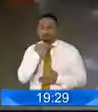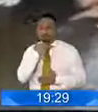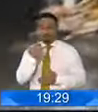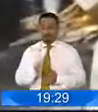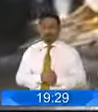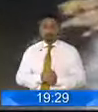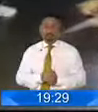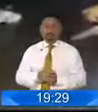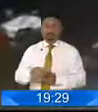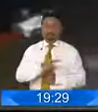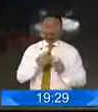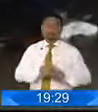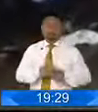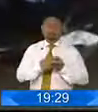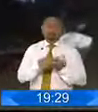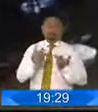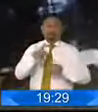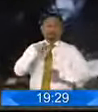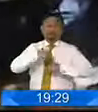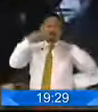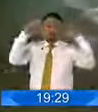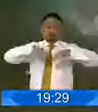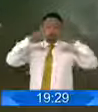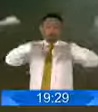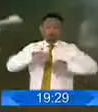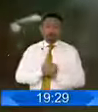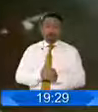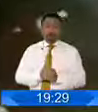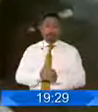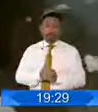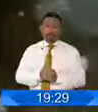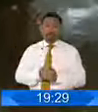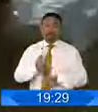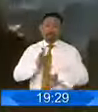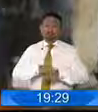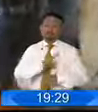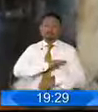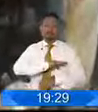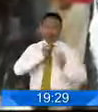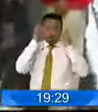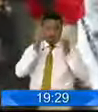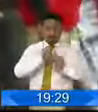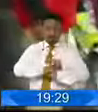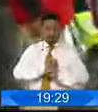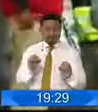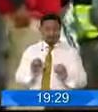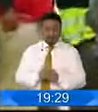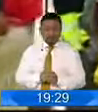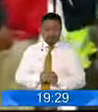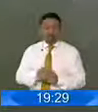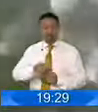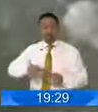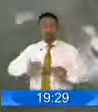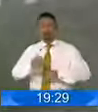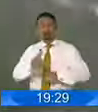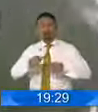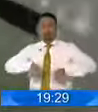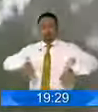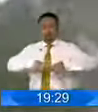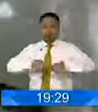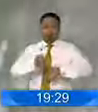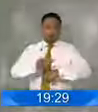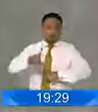estos cuadros empezó la época invernal, para muchos, con la desatención del municipio, ya que varios sectores también resultaron con